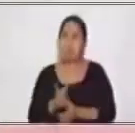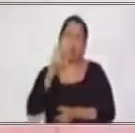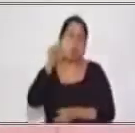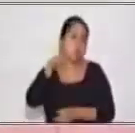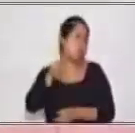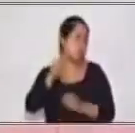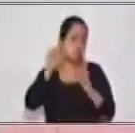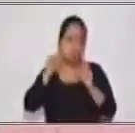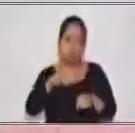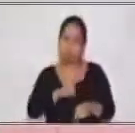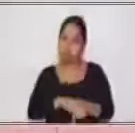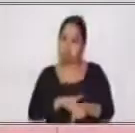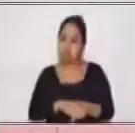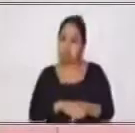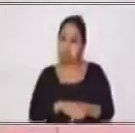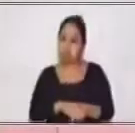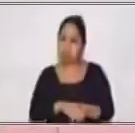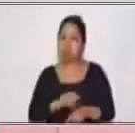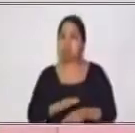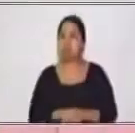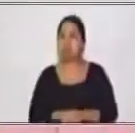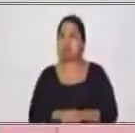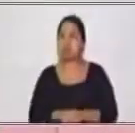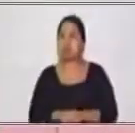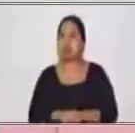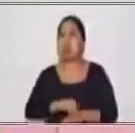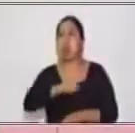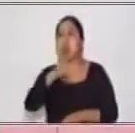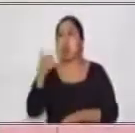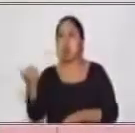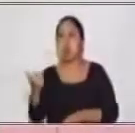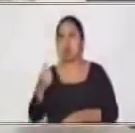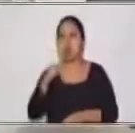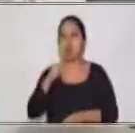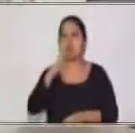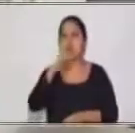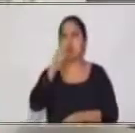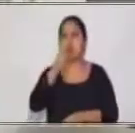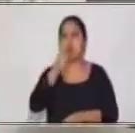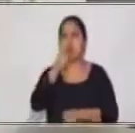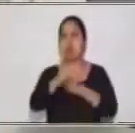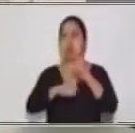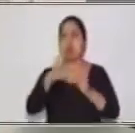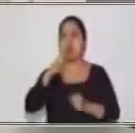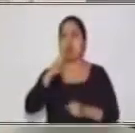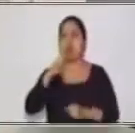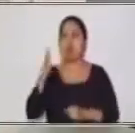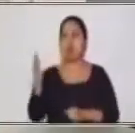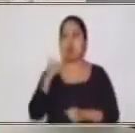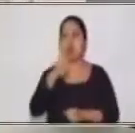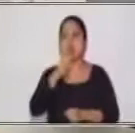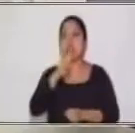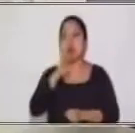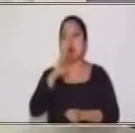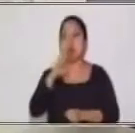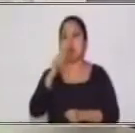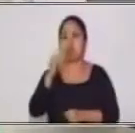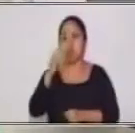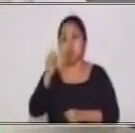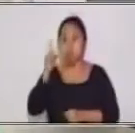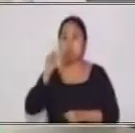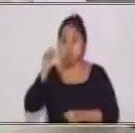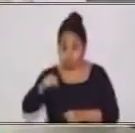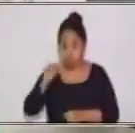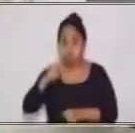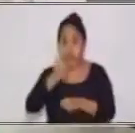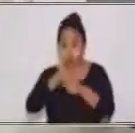por el tiempo, pero bueno. Tenemos también a Rafael Arévalo, que él sí es guatemalteco. Y así es como podemos hablar de